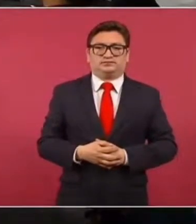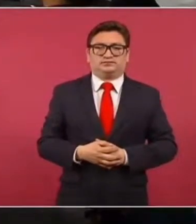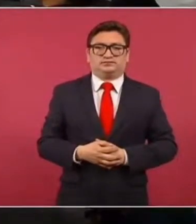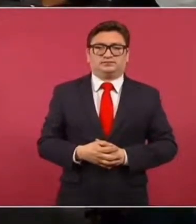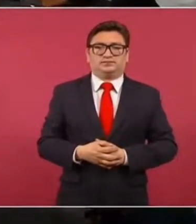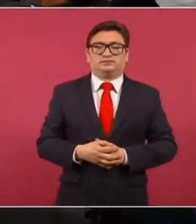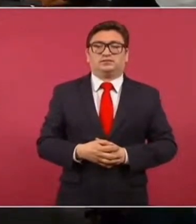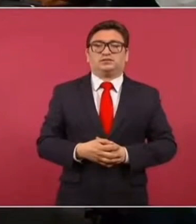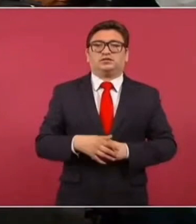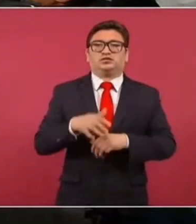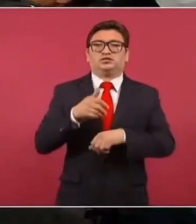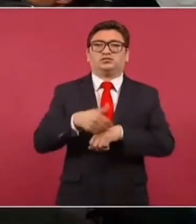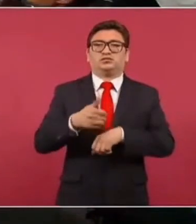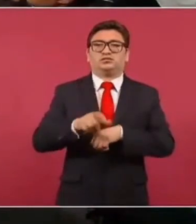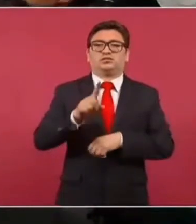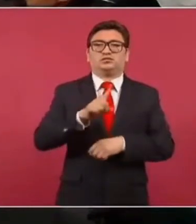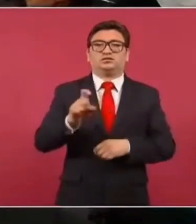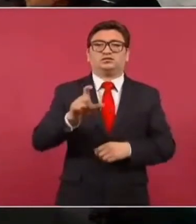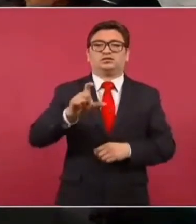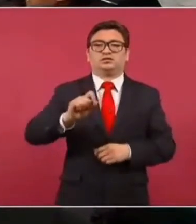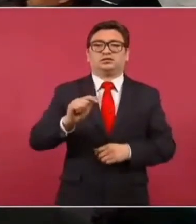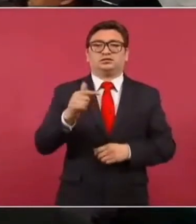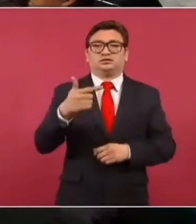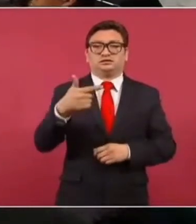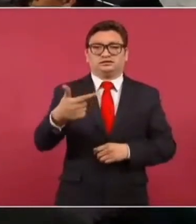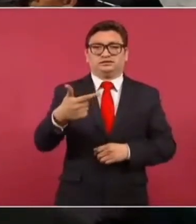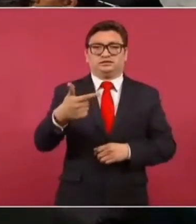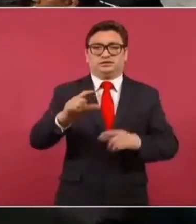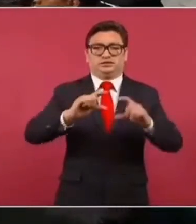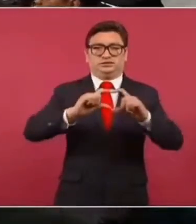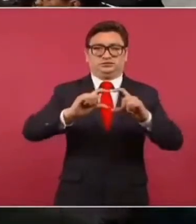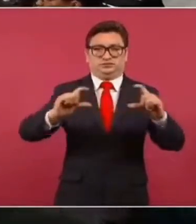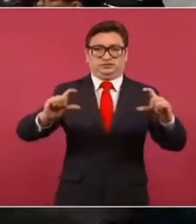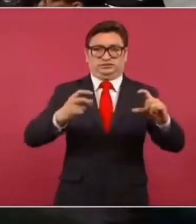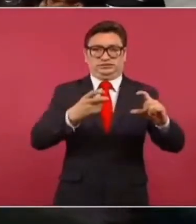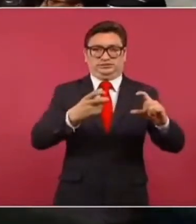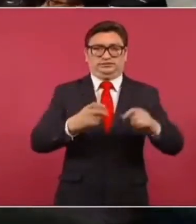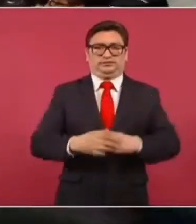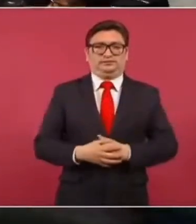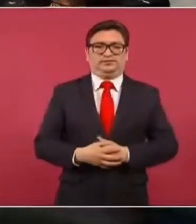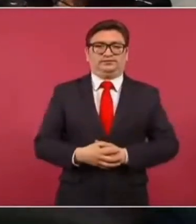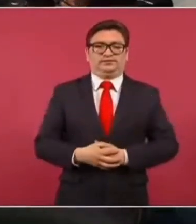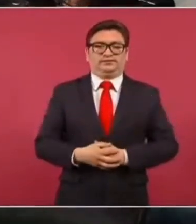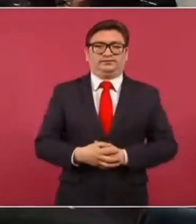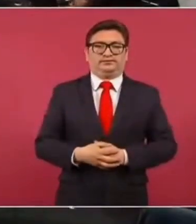Es el 127, nada más esa fracción.